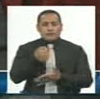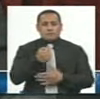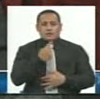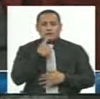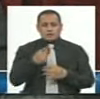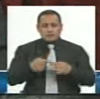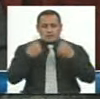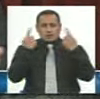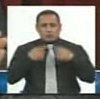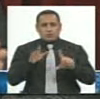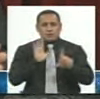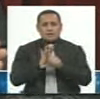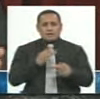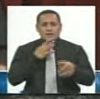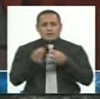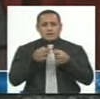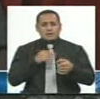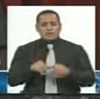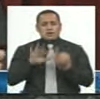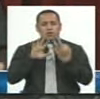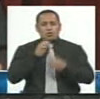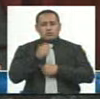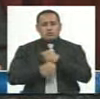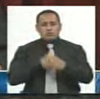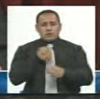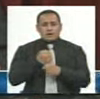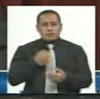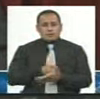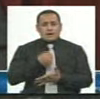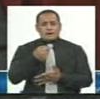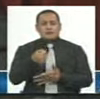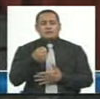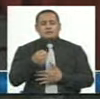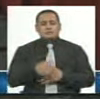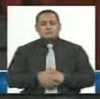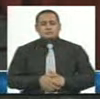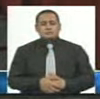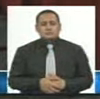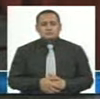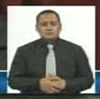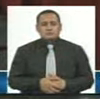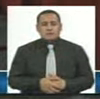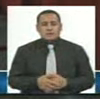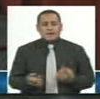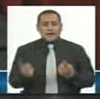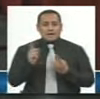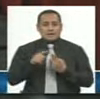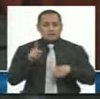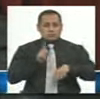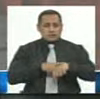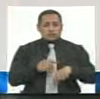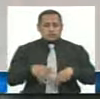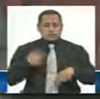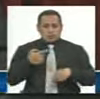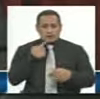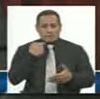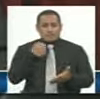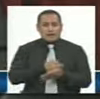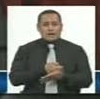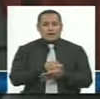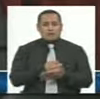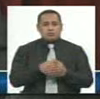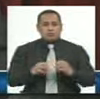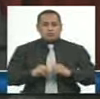marco legal lo que dice es que hay hasta ocho años para pagar. Entonces, hasta ese momento se puede hacer el pago.